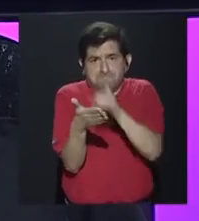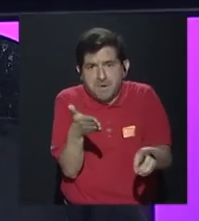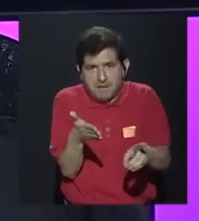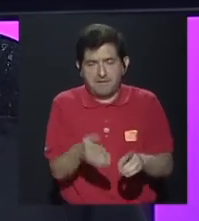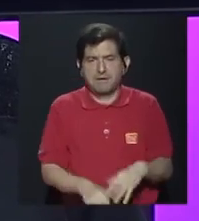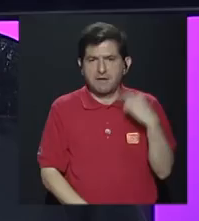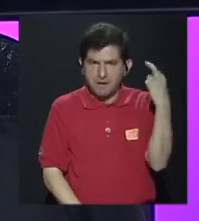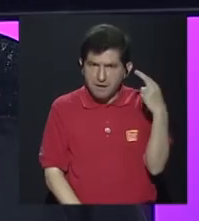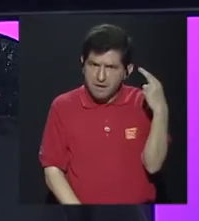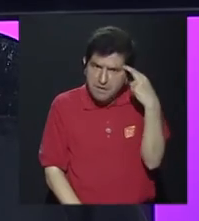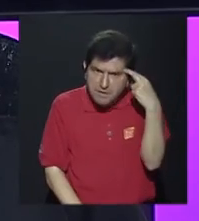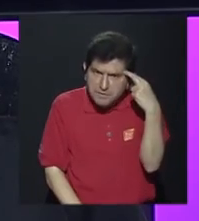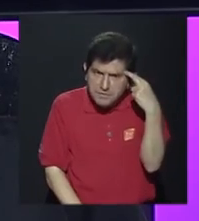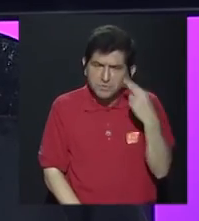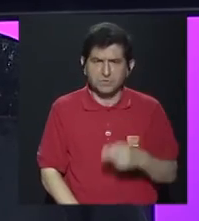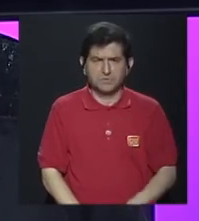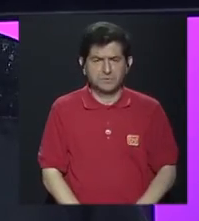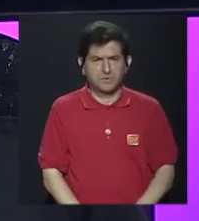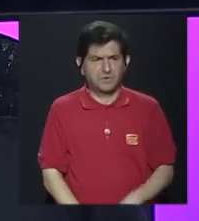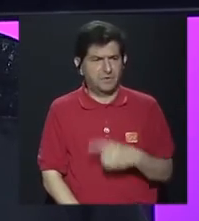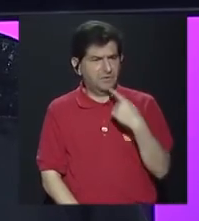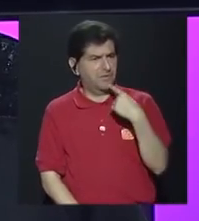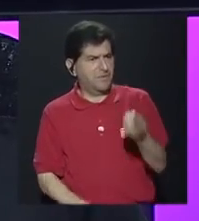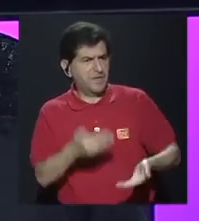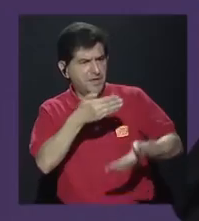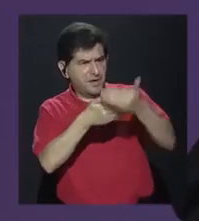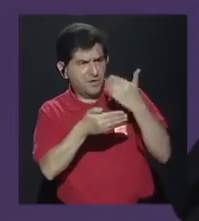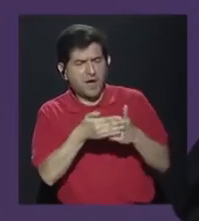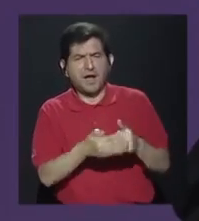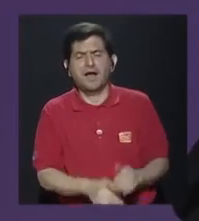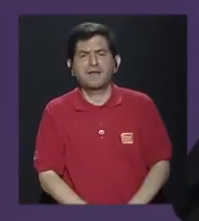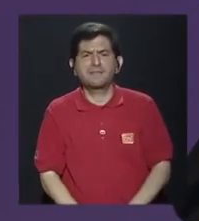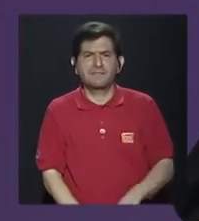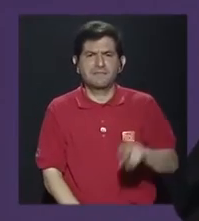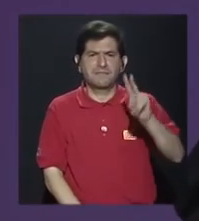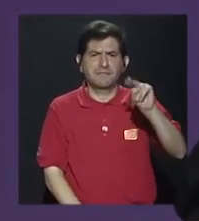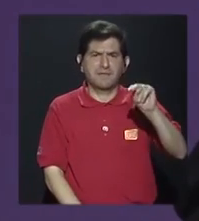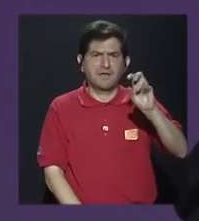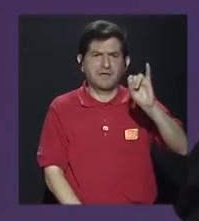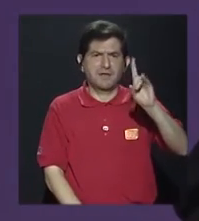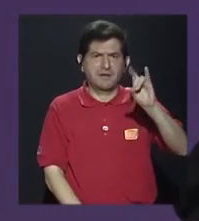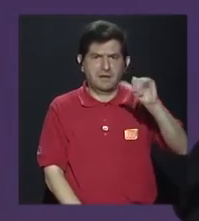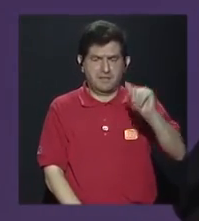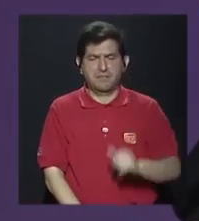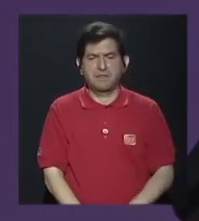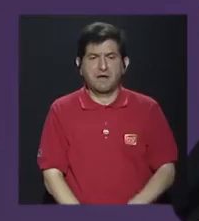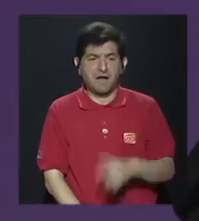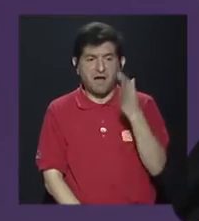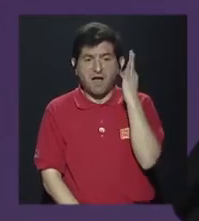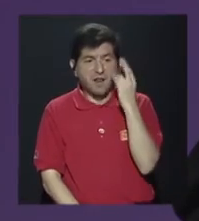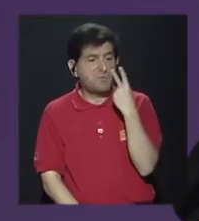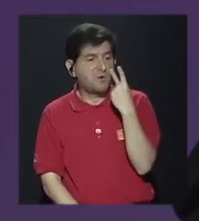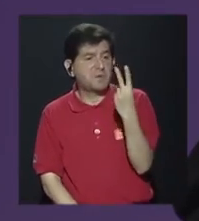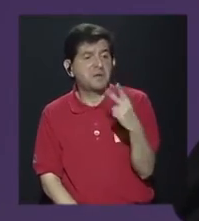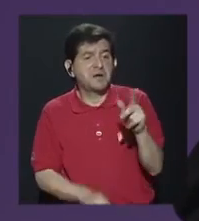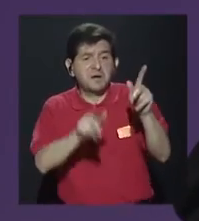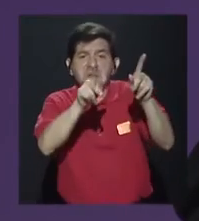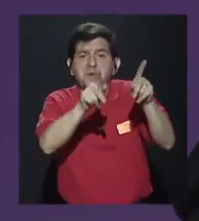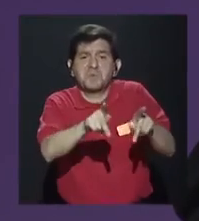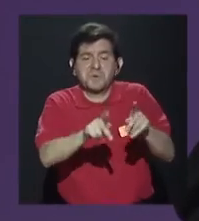Porque, como lo decía Nidia anteriormente, a la mujer se le ve como una